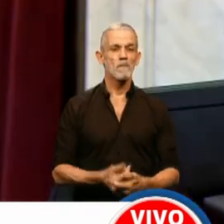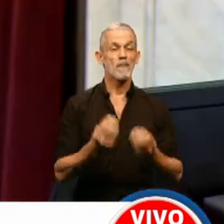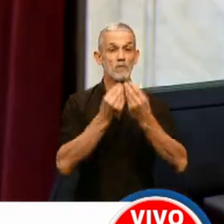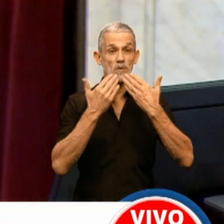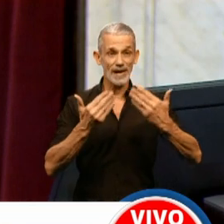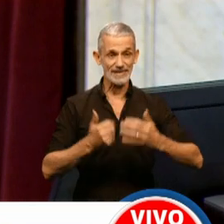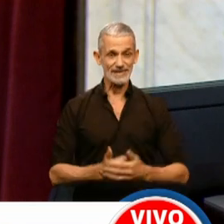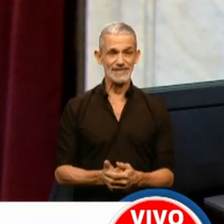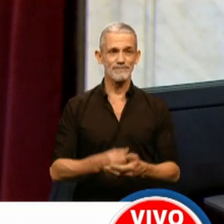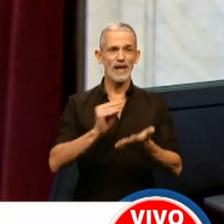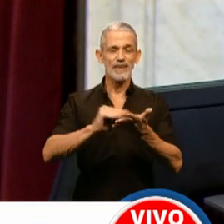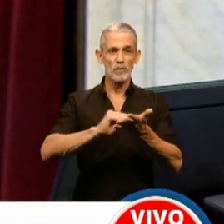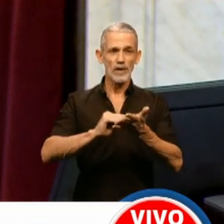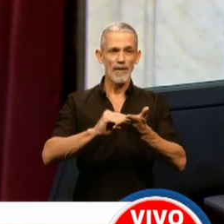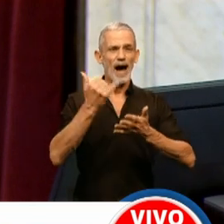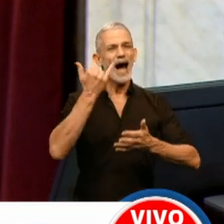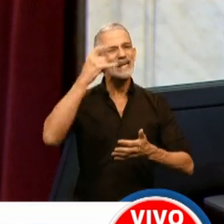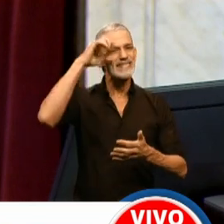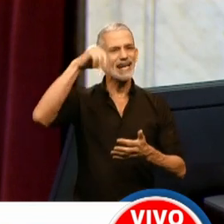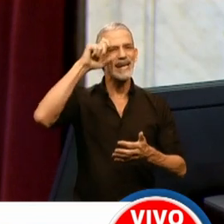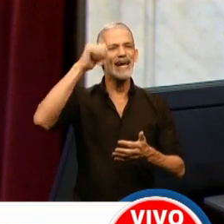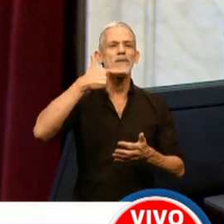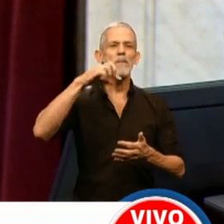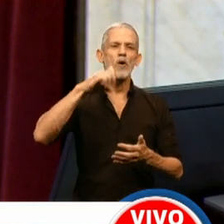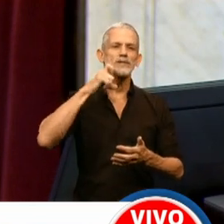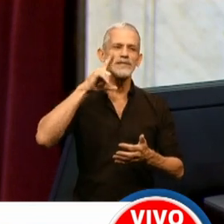muchas gracias diputada si el depósito